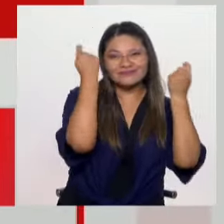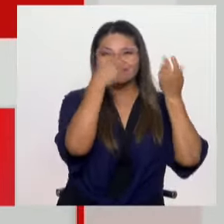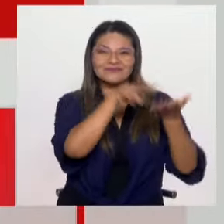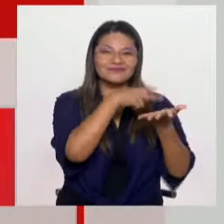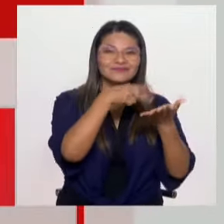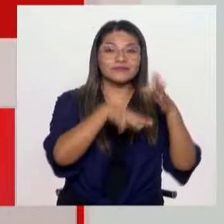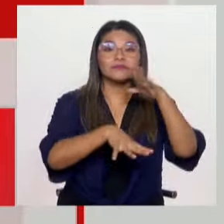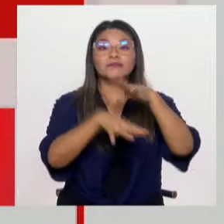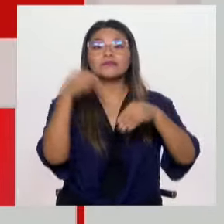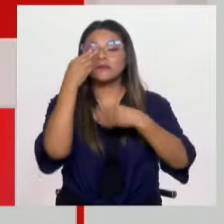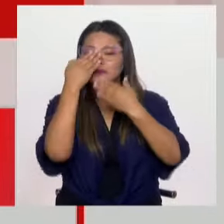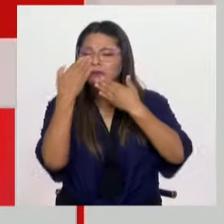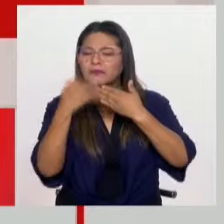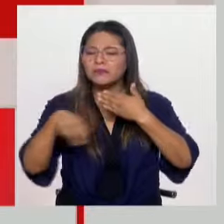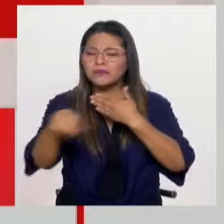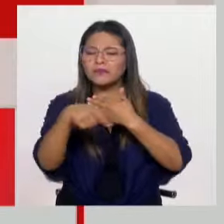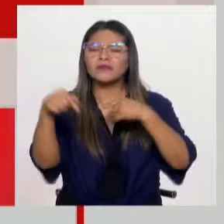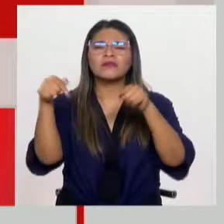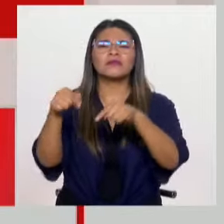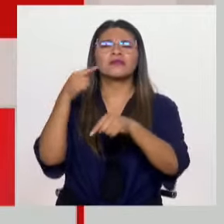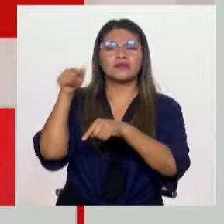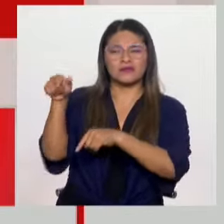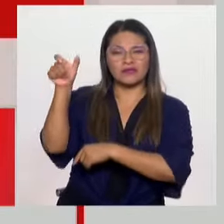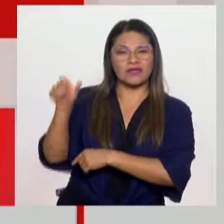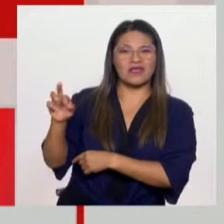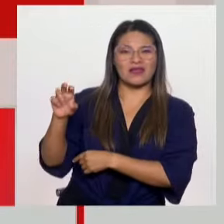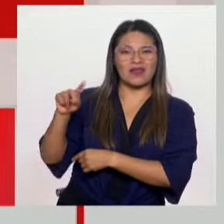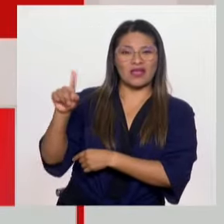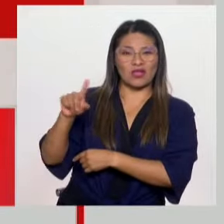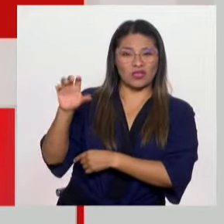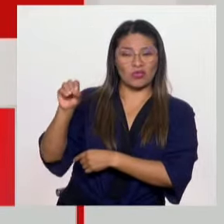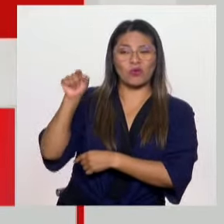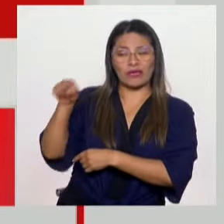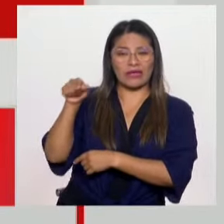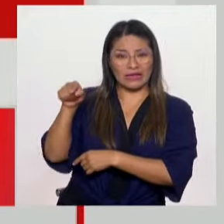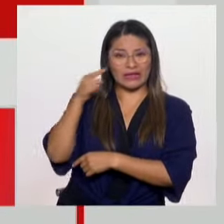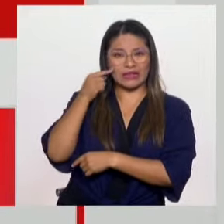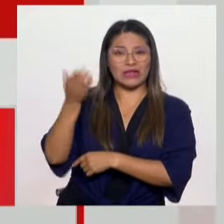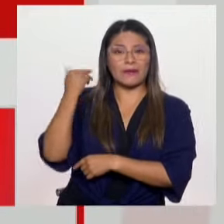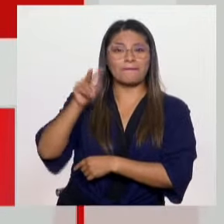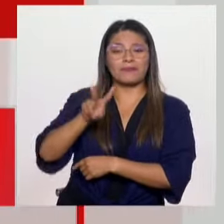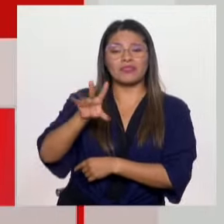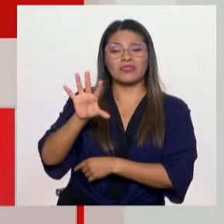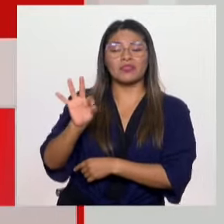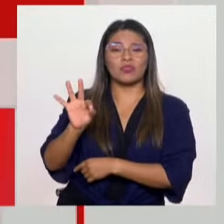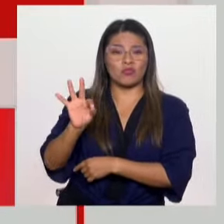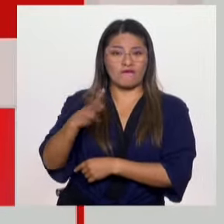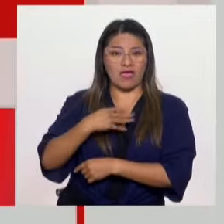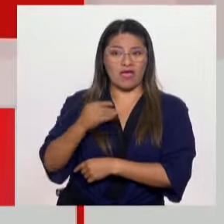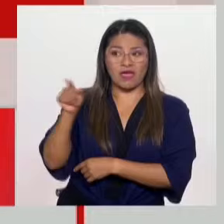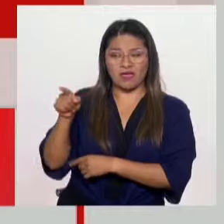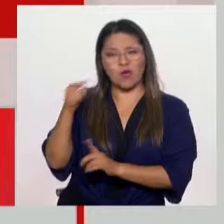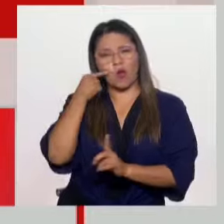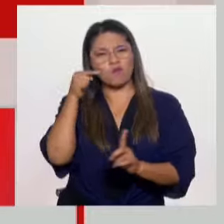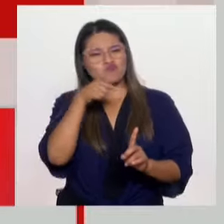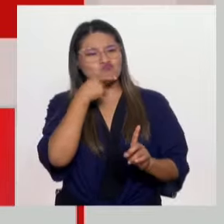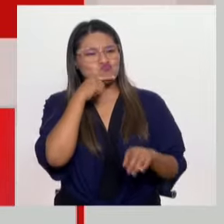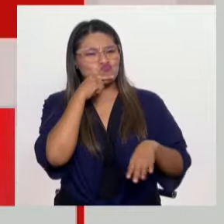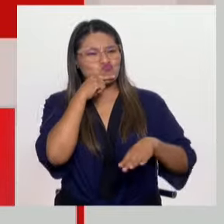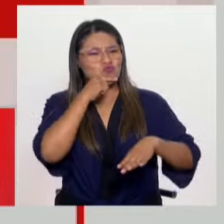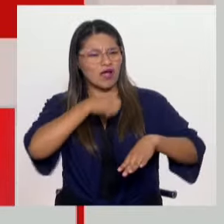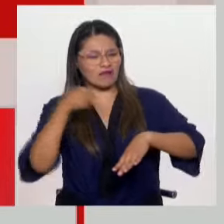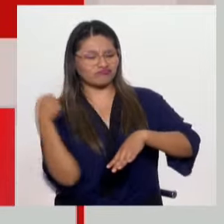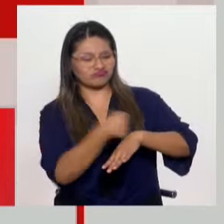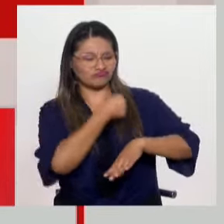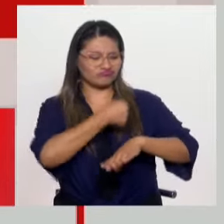observa cómo este individuo, identificado como Renzo Segura Vizquerra, de 29 años, le propina varios golpes en